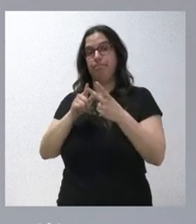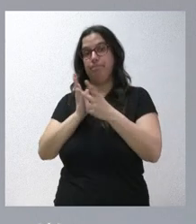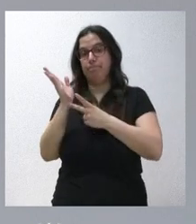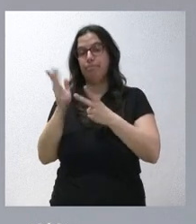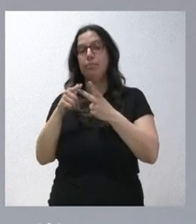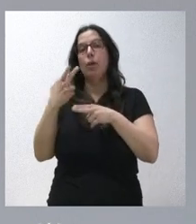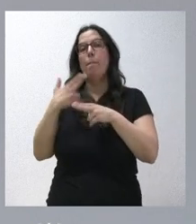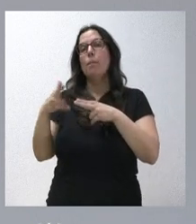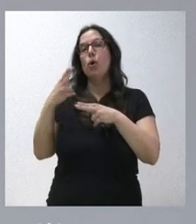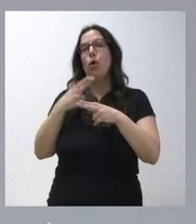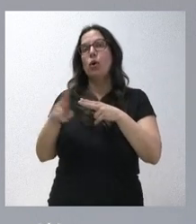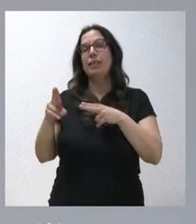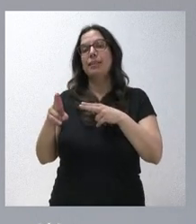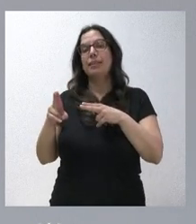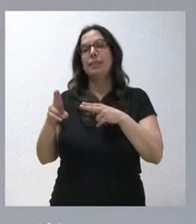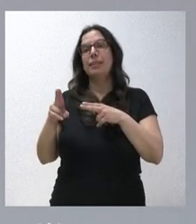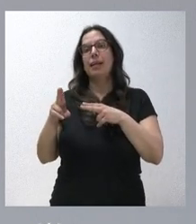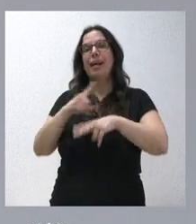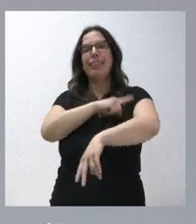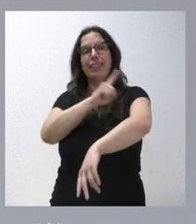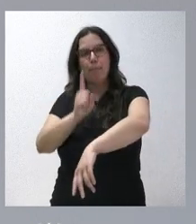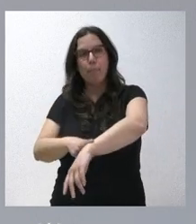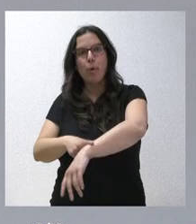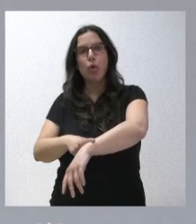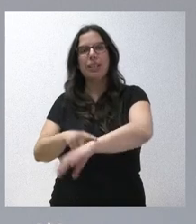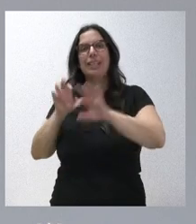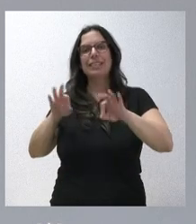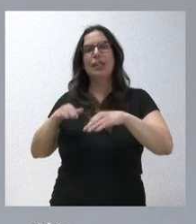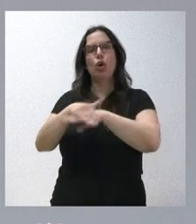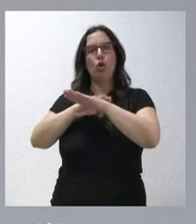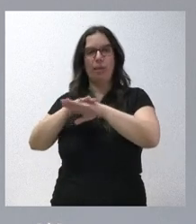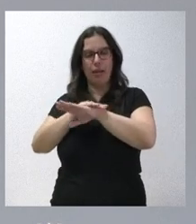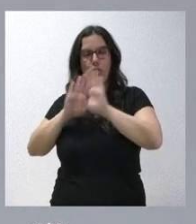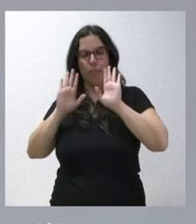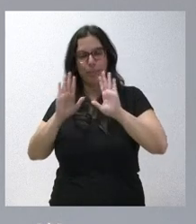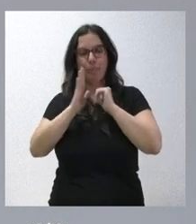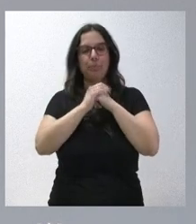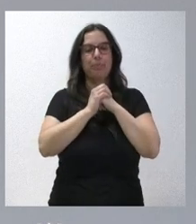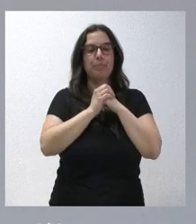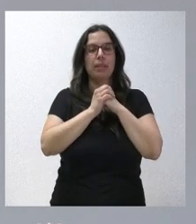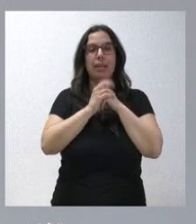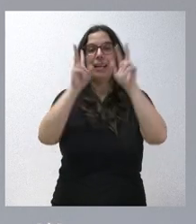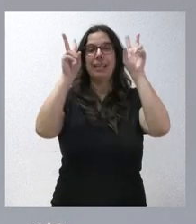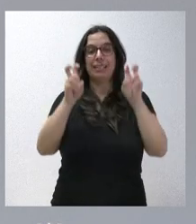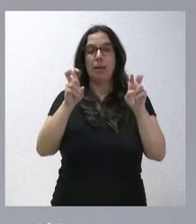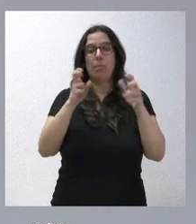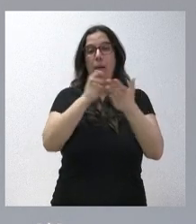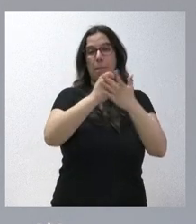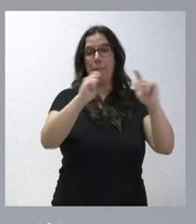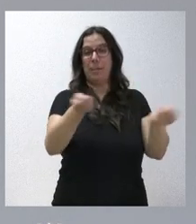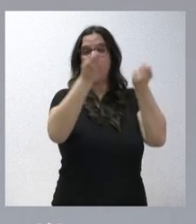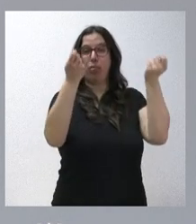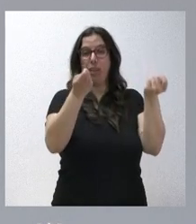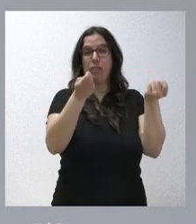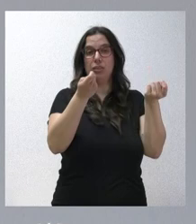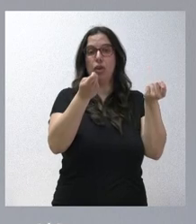la política de deporte del gobierno regional eh el tema de los patrocinios a